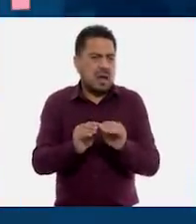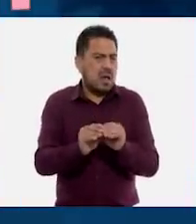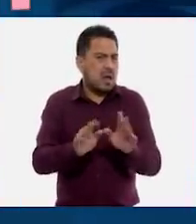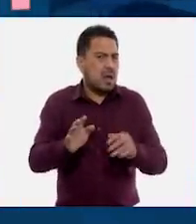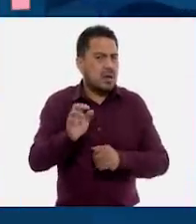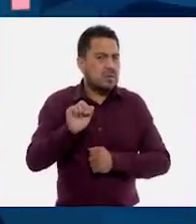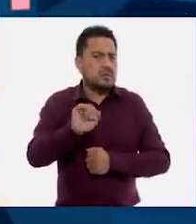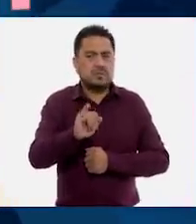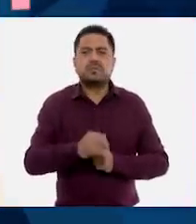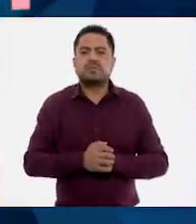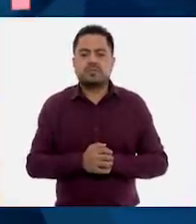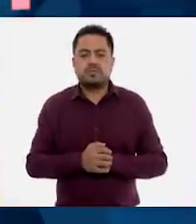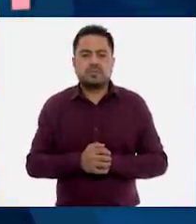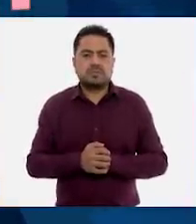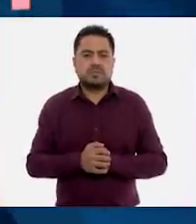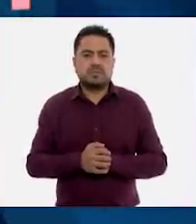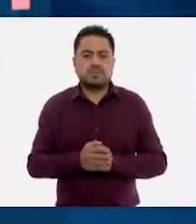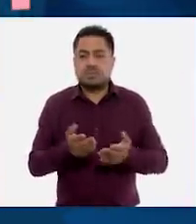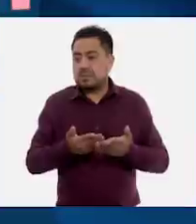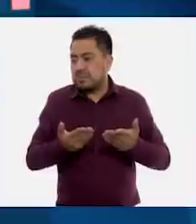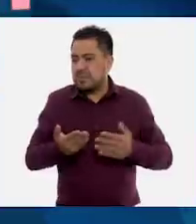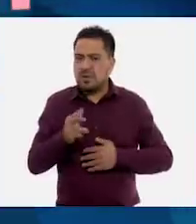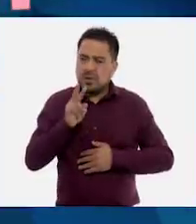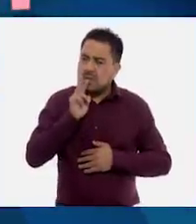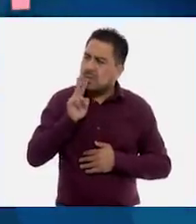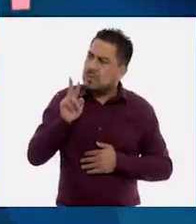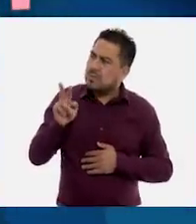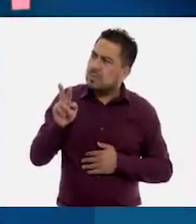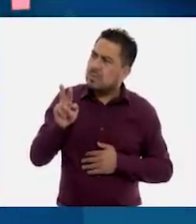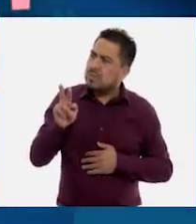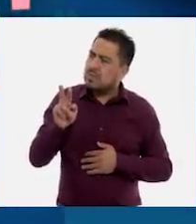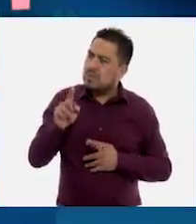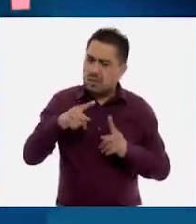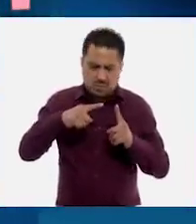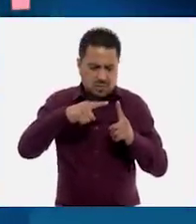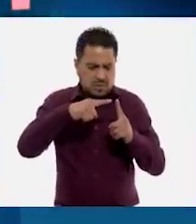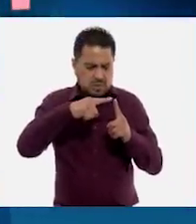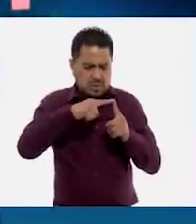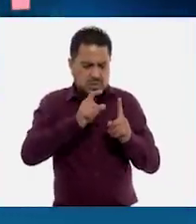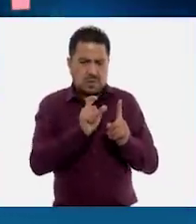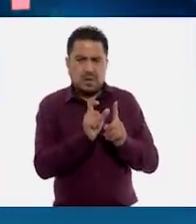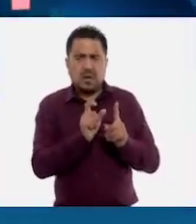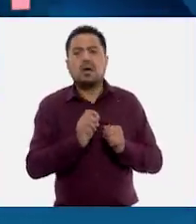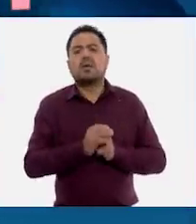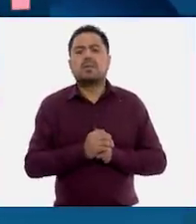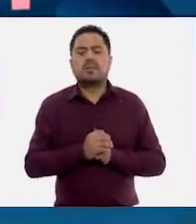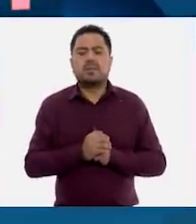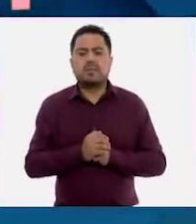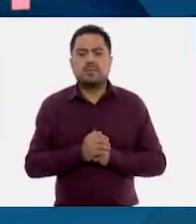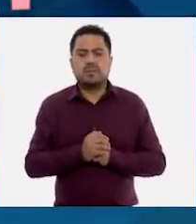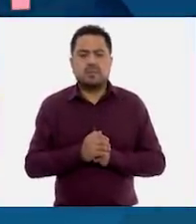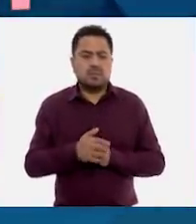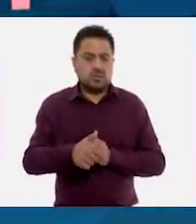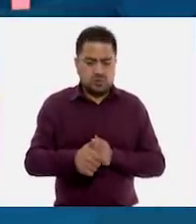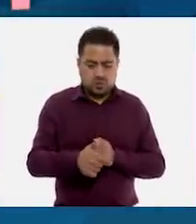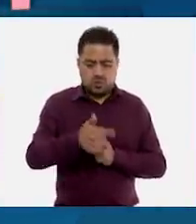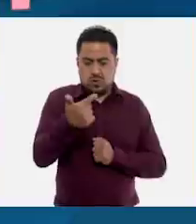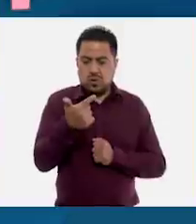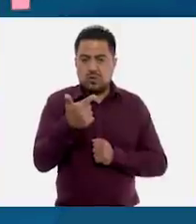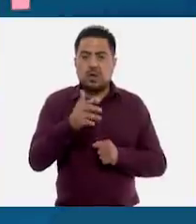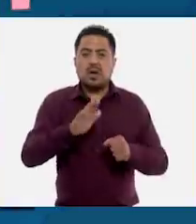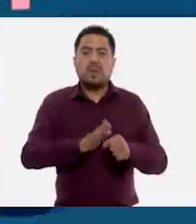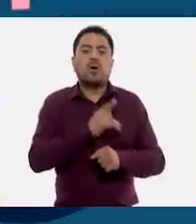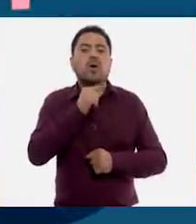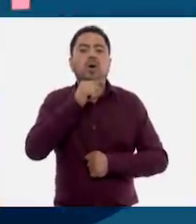sí. Entonces, aquí vemos que el divisor es 12, porque son